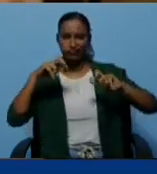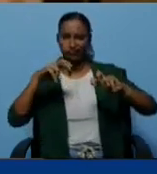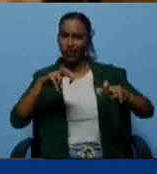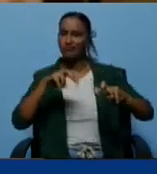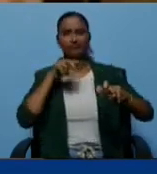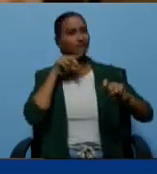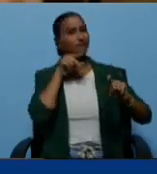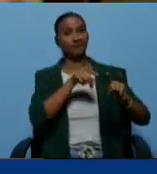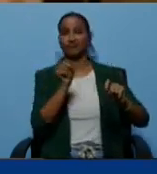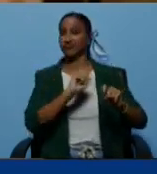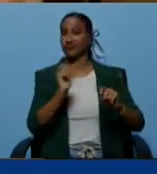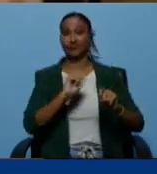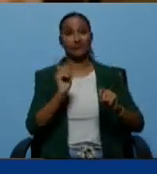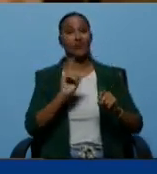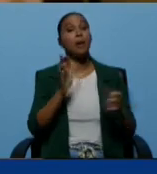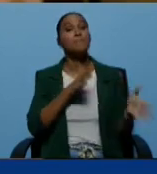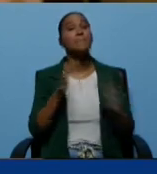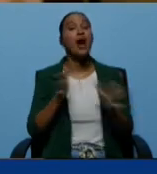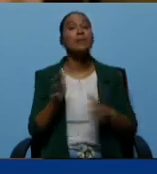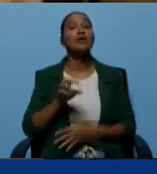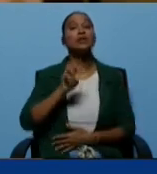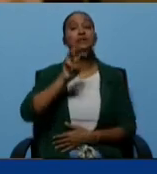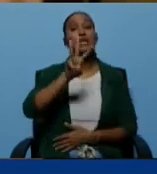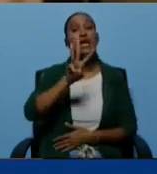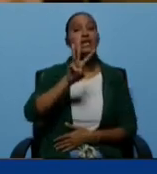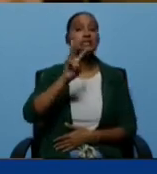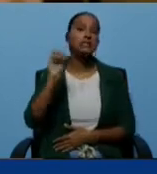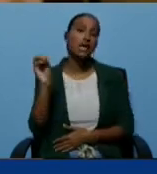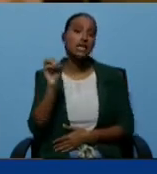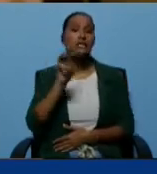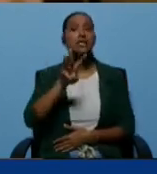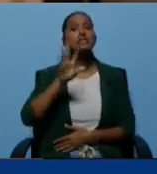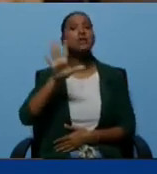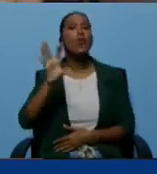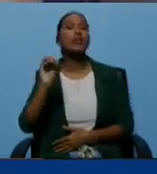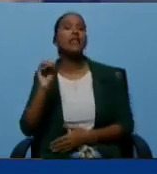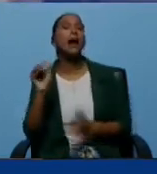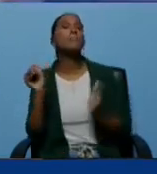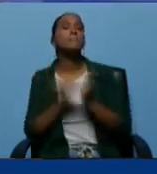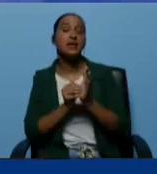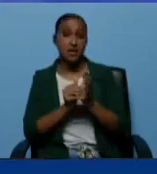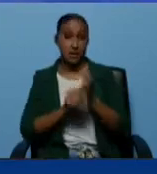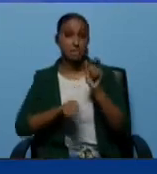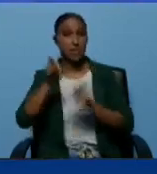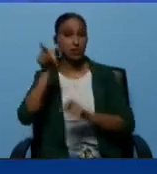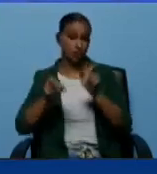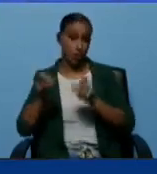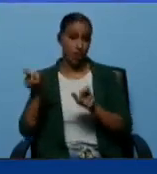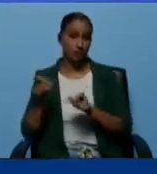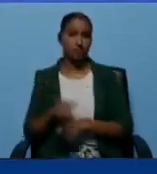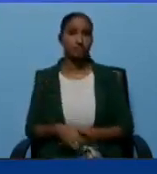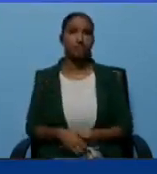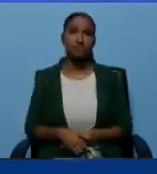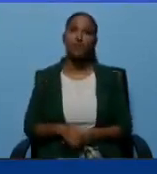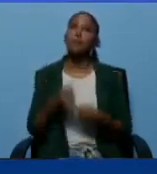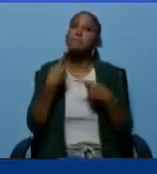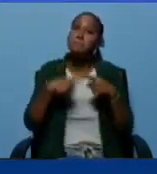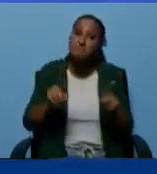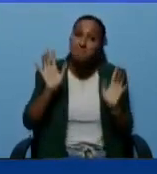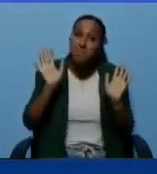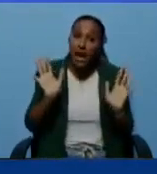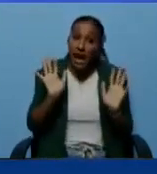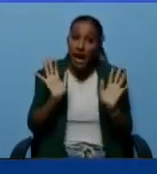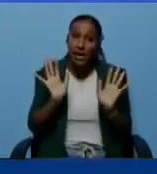sido de 300 a 350.000 personas. Sin embargo, aquí no es. Vuelve